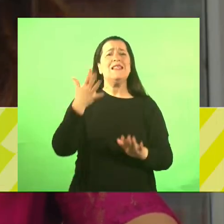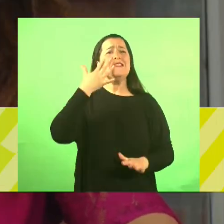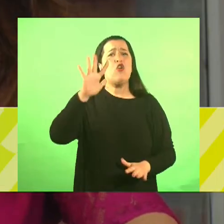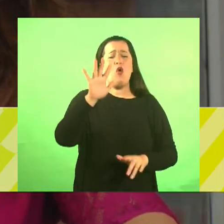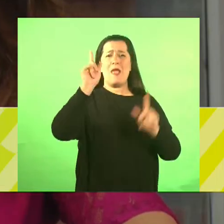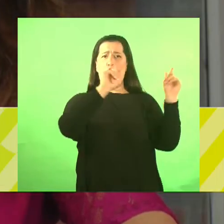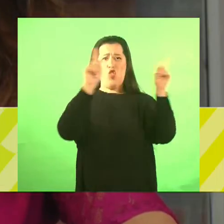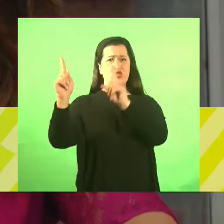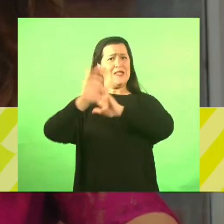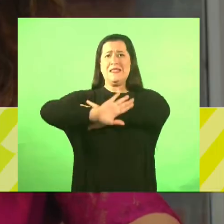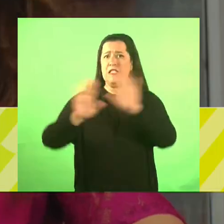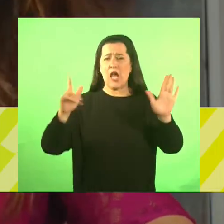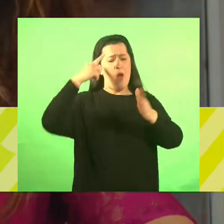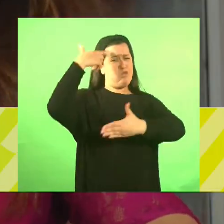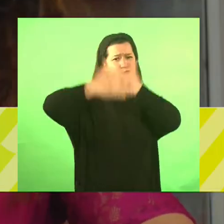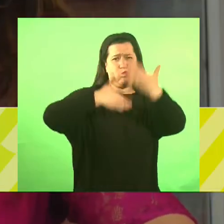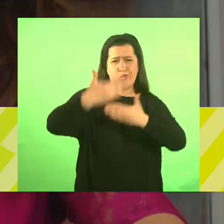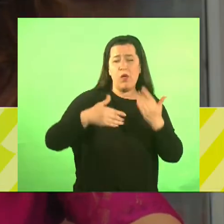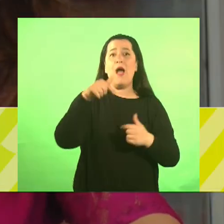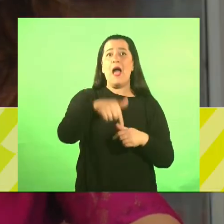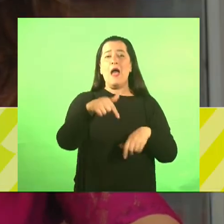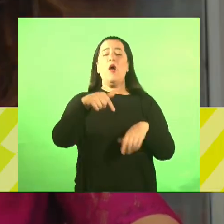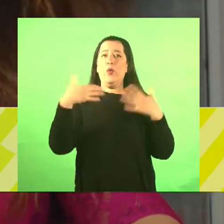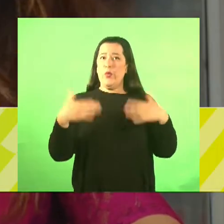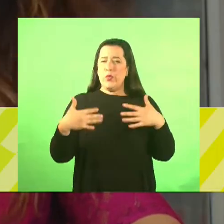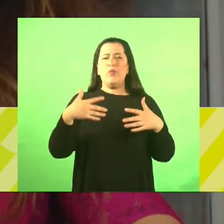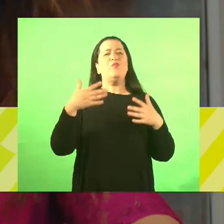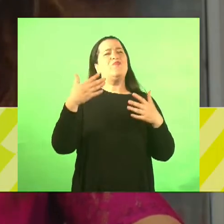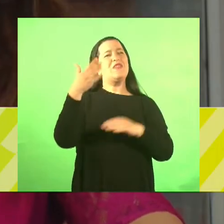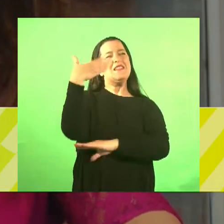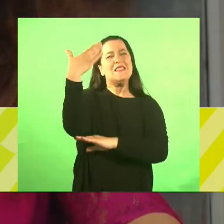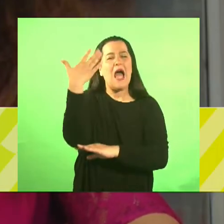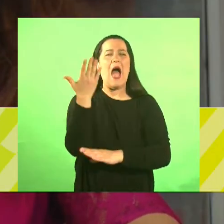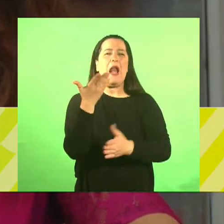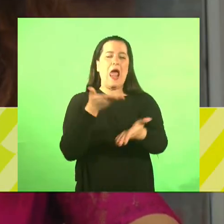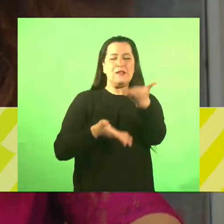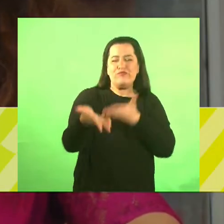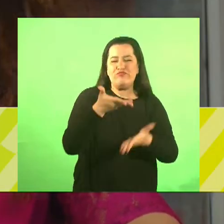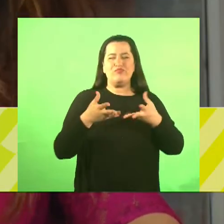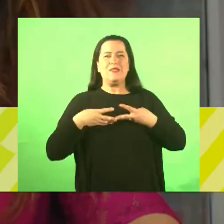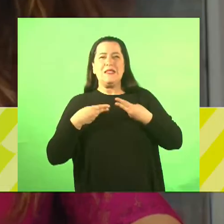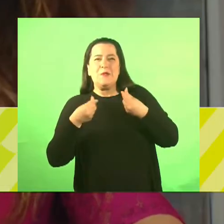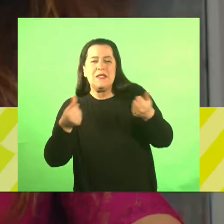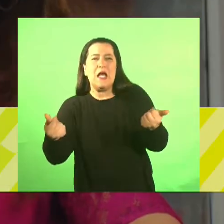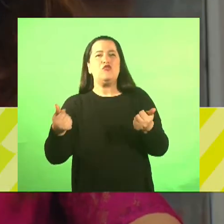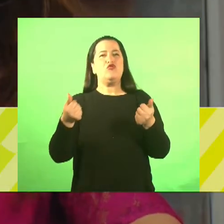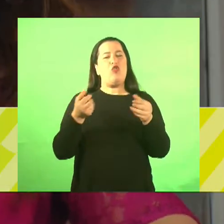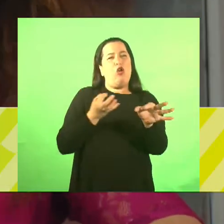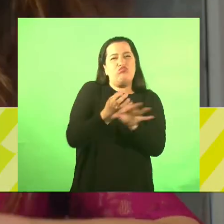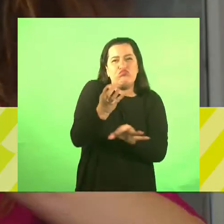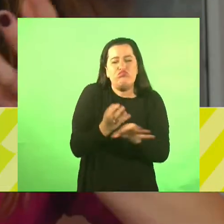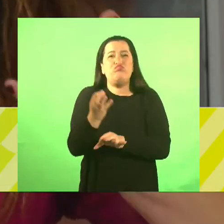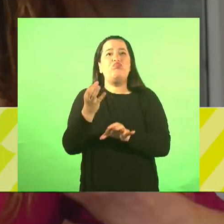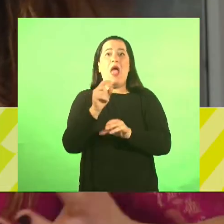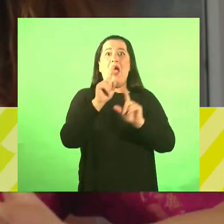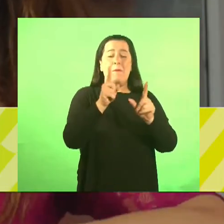docentes, que es una instancia de charlas de sensibilización y formación a replicadoras y replicadores que a su